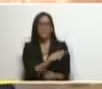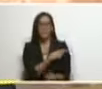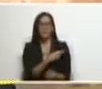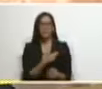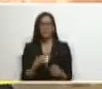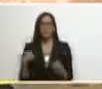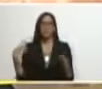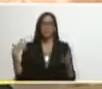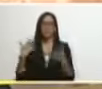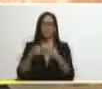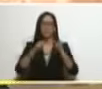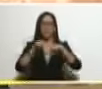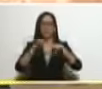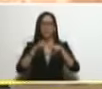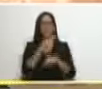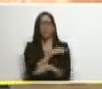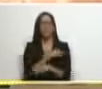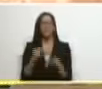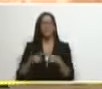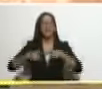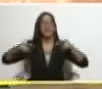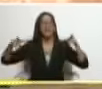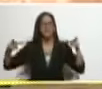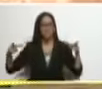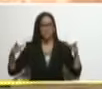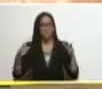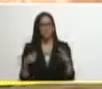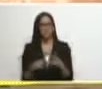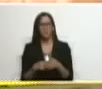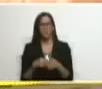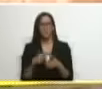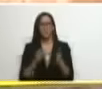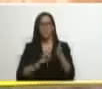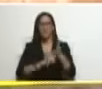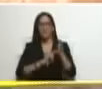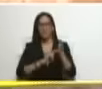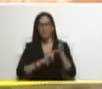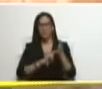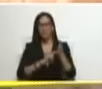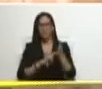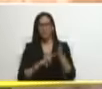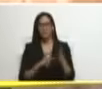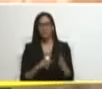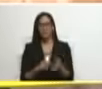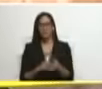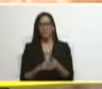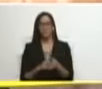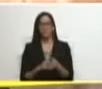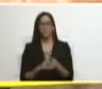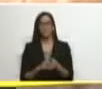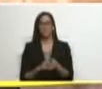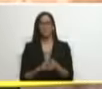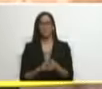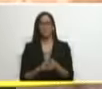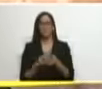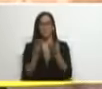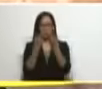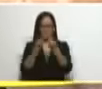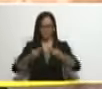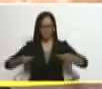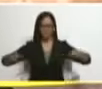décadas construir, el hospital más grande de Gaza? Lo dejaron inútil,